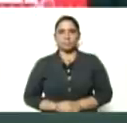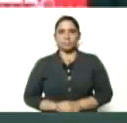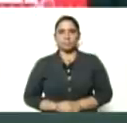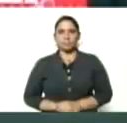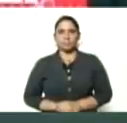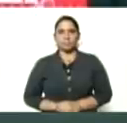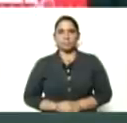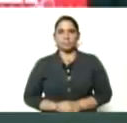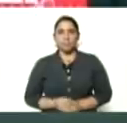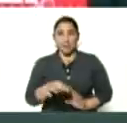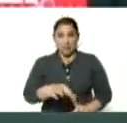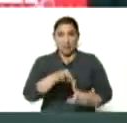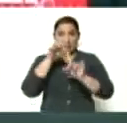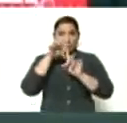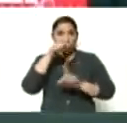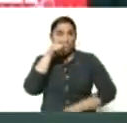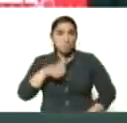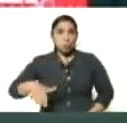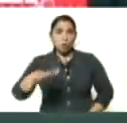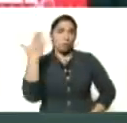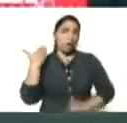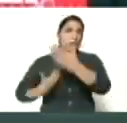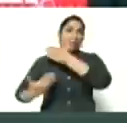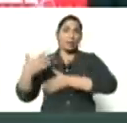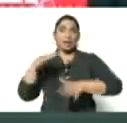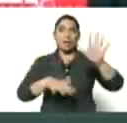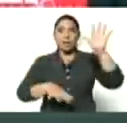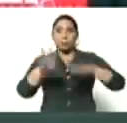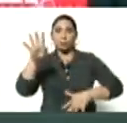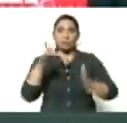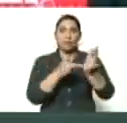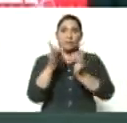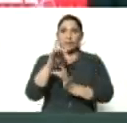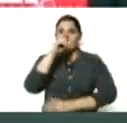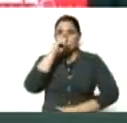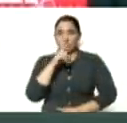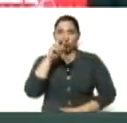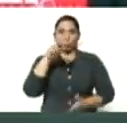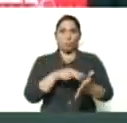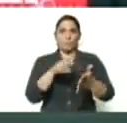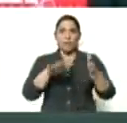electo por el pueblo aquel 14 de abril del año 2013.